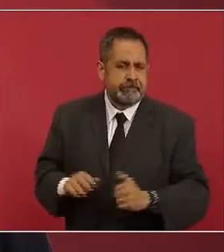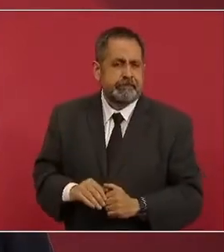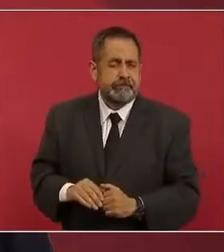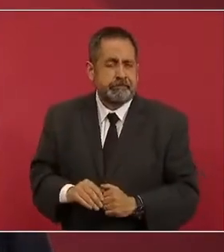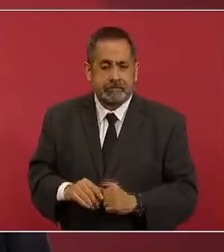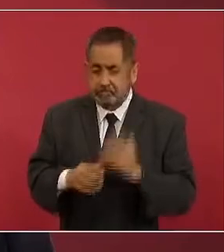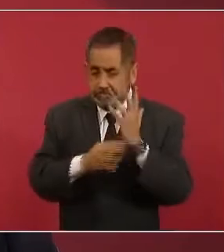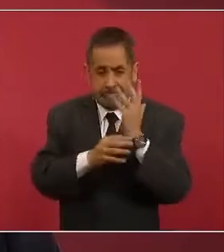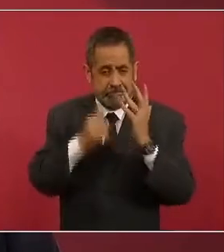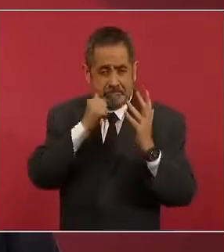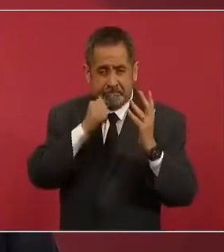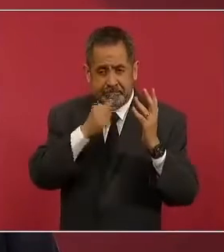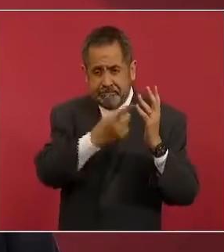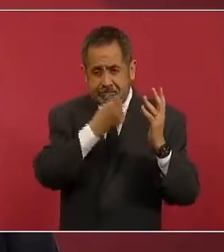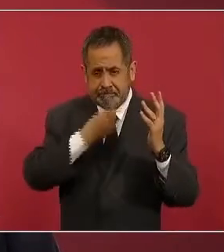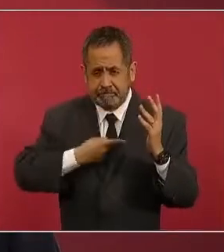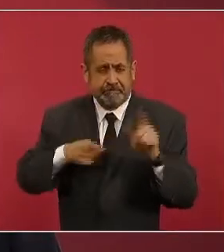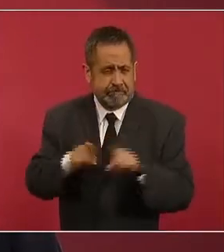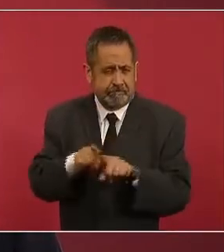siempre,